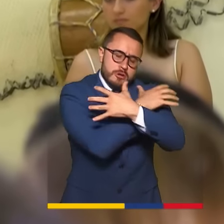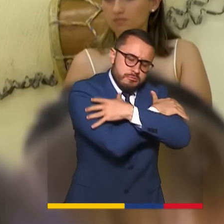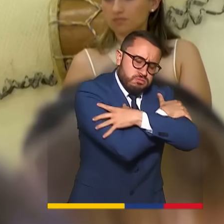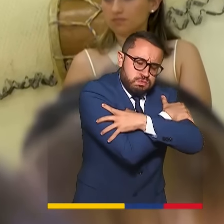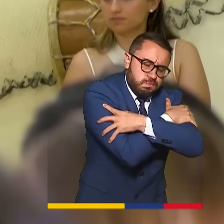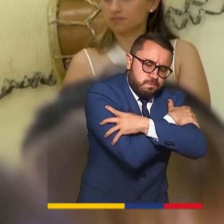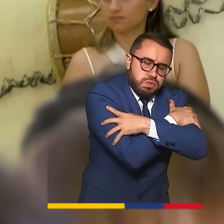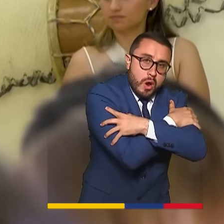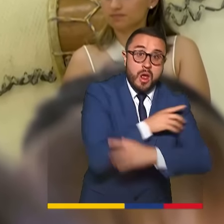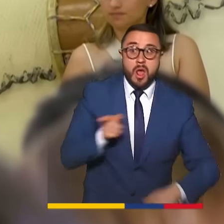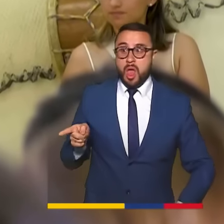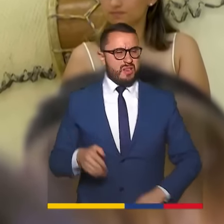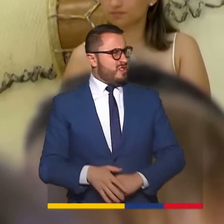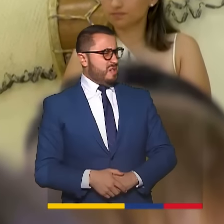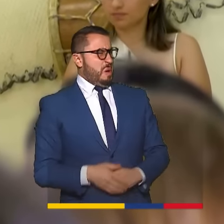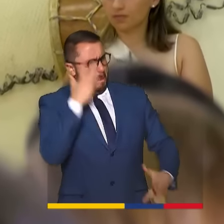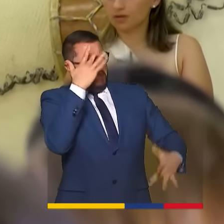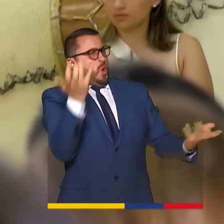mujer en general,